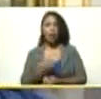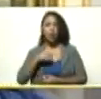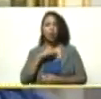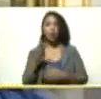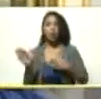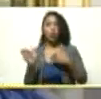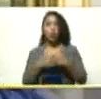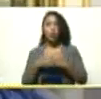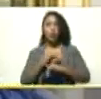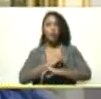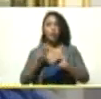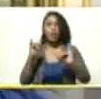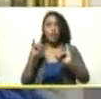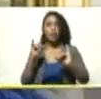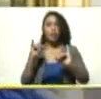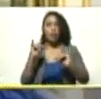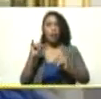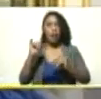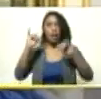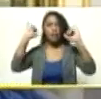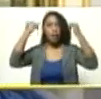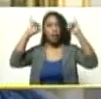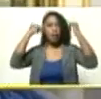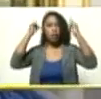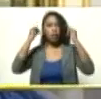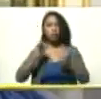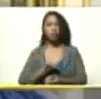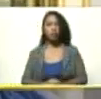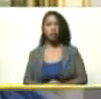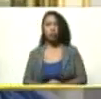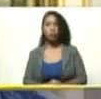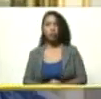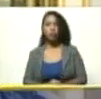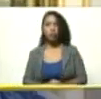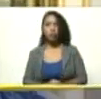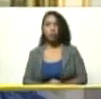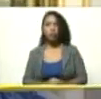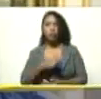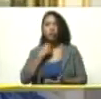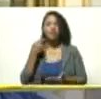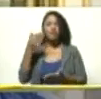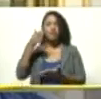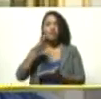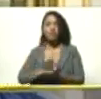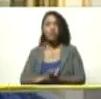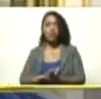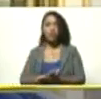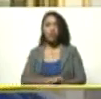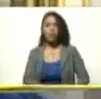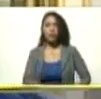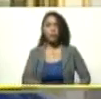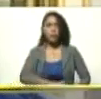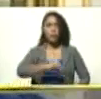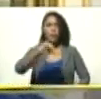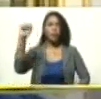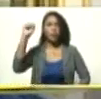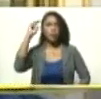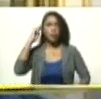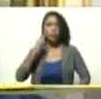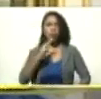cerrando con la conmemoración de la partida física del libertador Simón Bolívar,